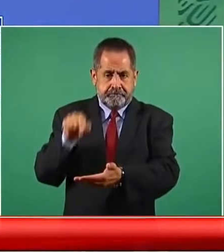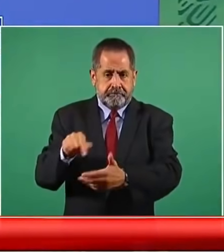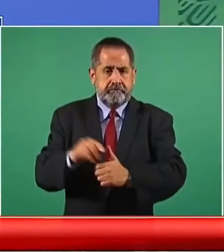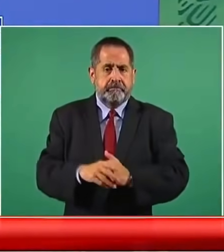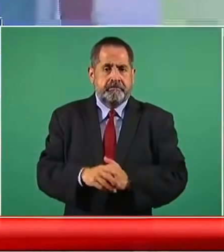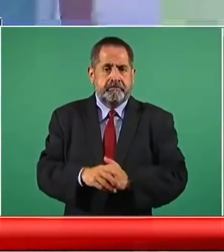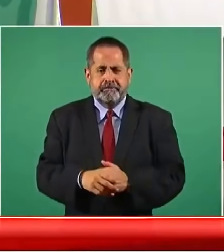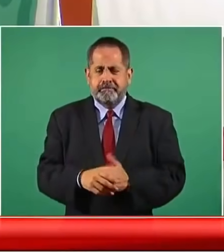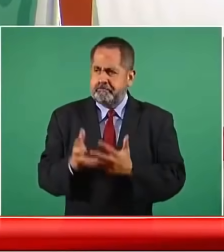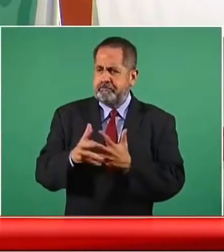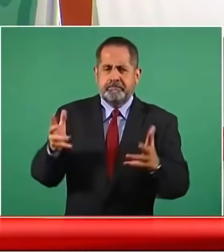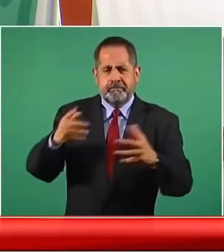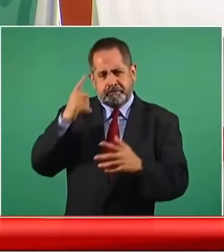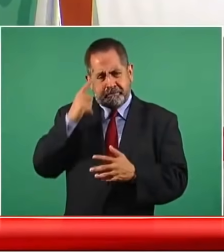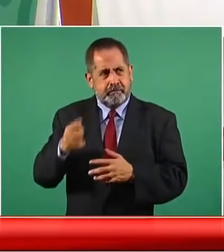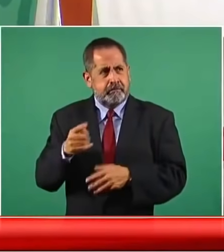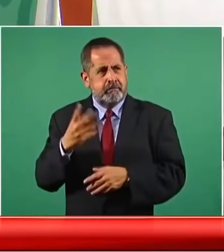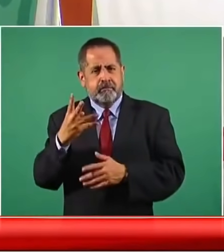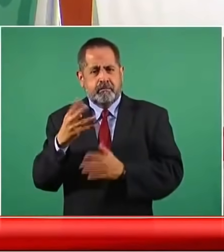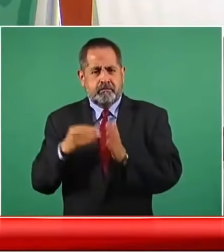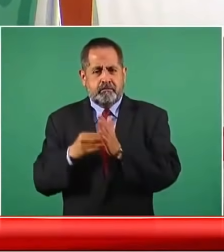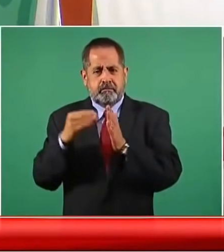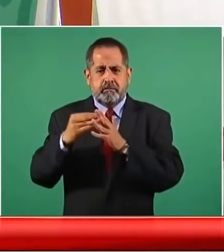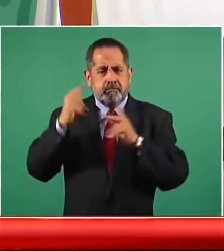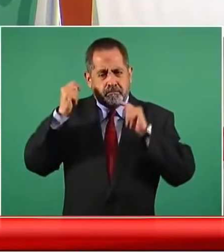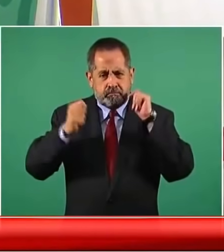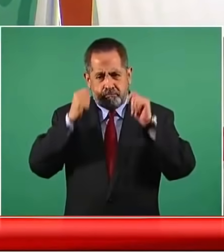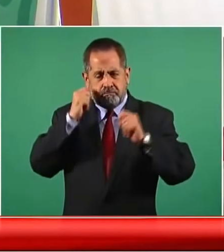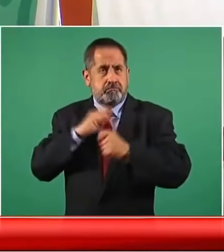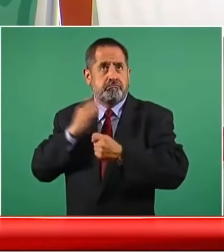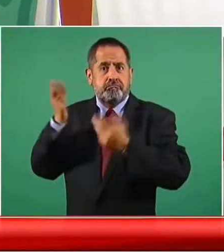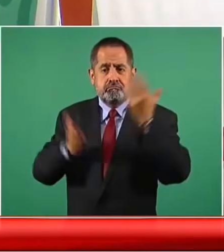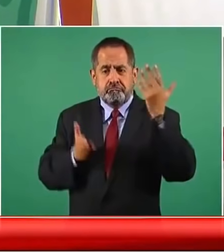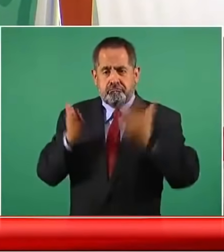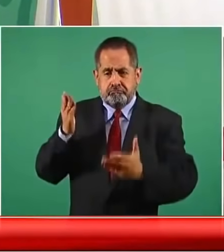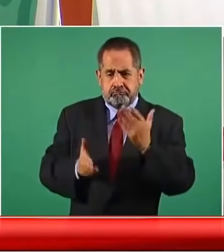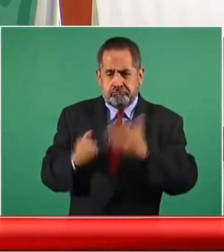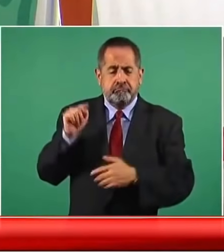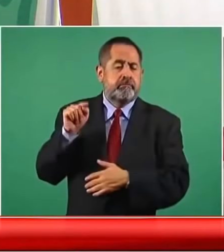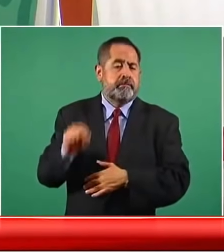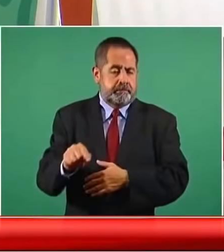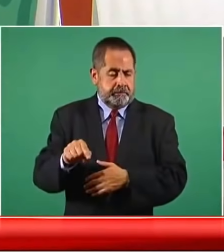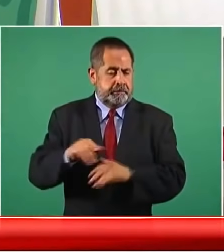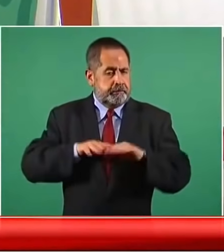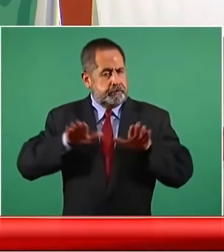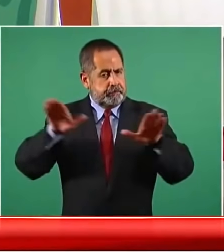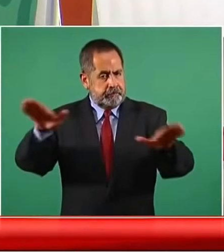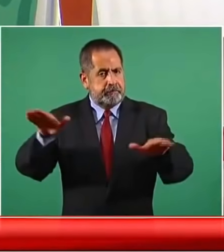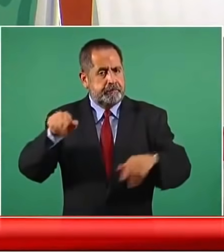con capacidad para recibir 4 millones de turistas. El aeropuerto,